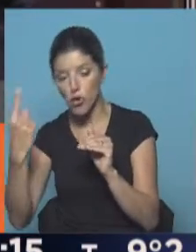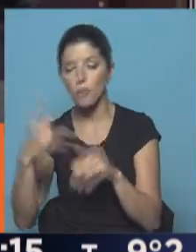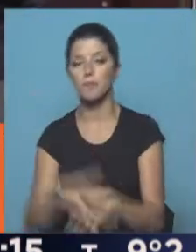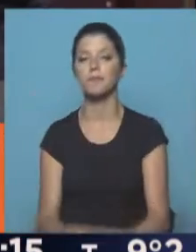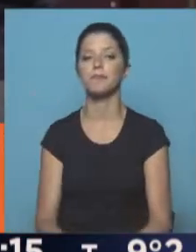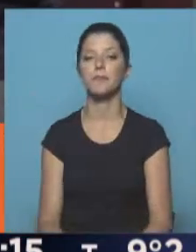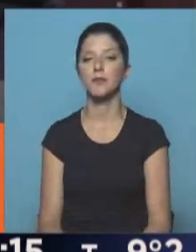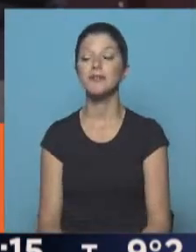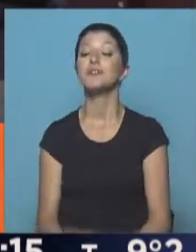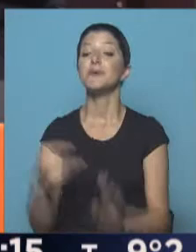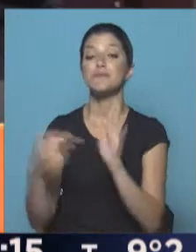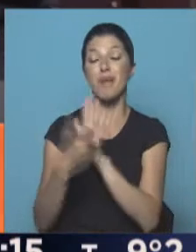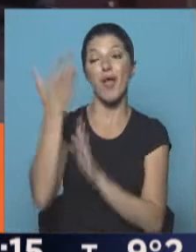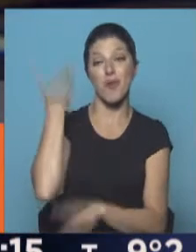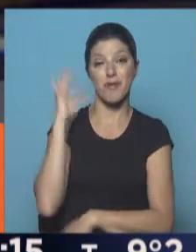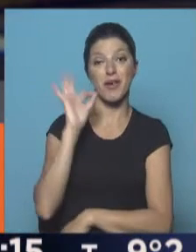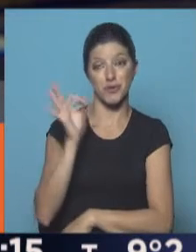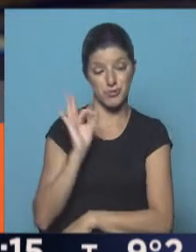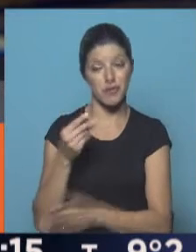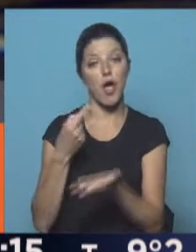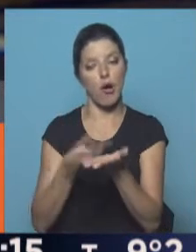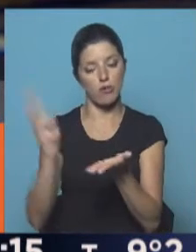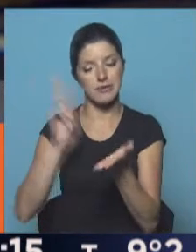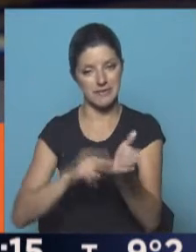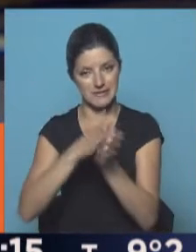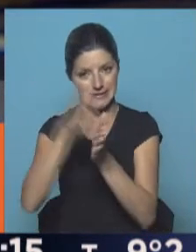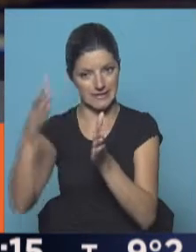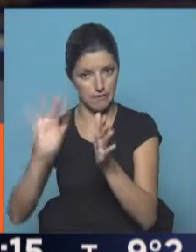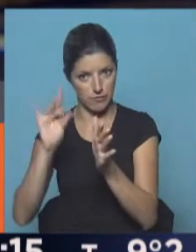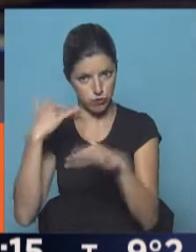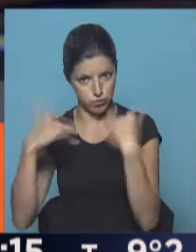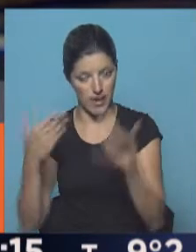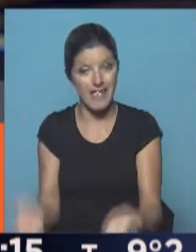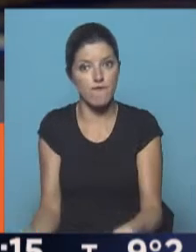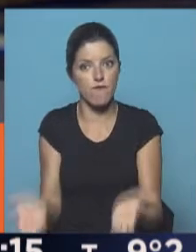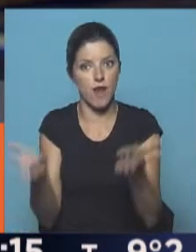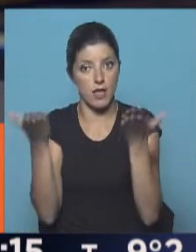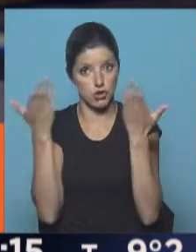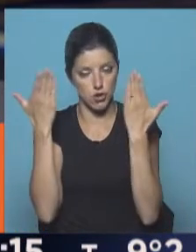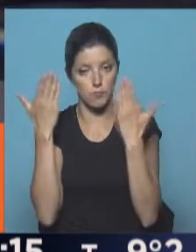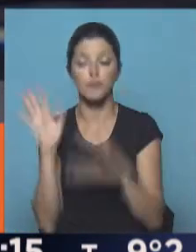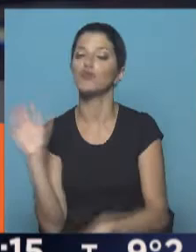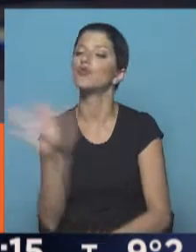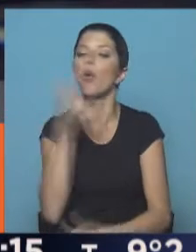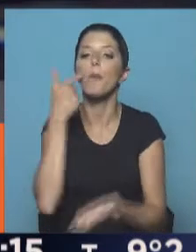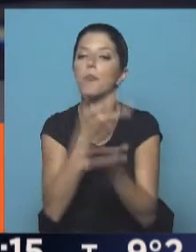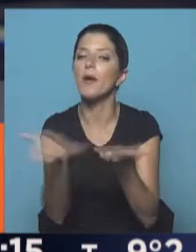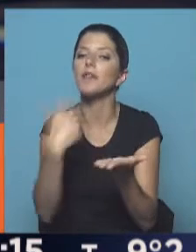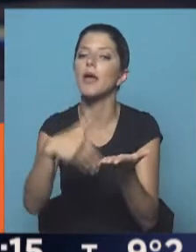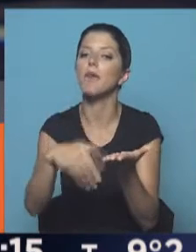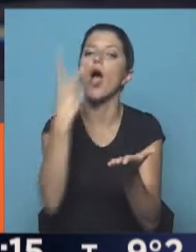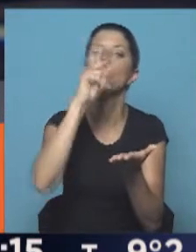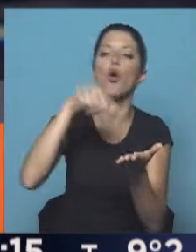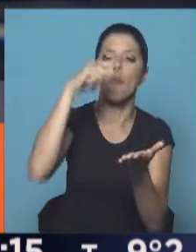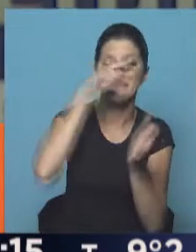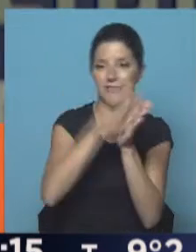octubre comenzamos otra vez una etapa complicada con la inflación. Todo está indicando que la inflación va a estar entre el